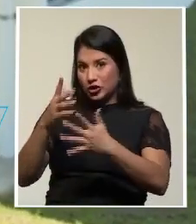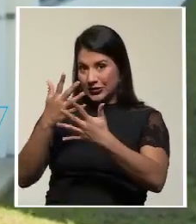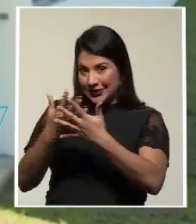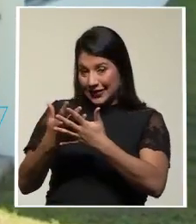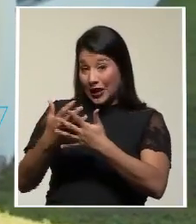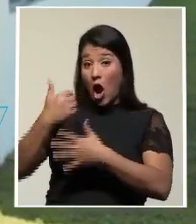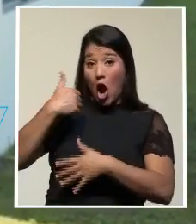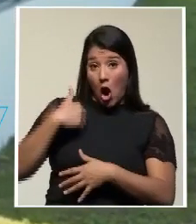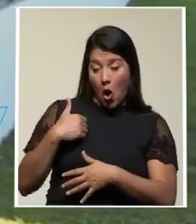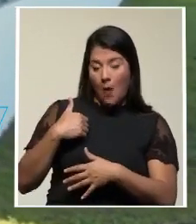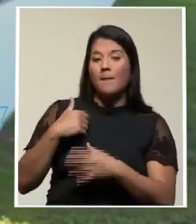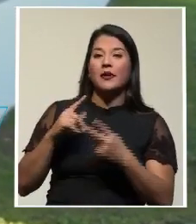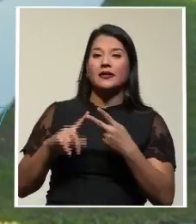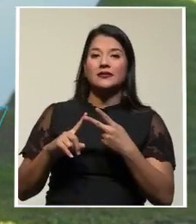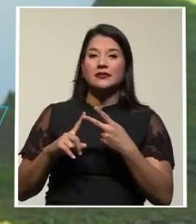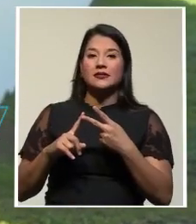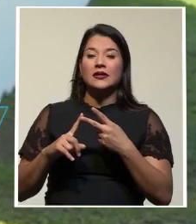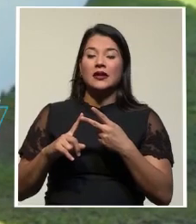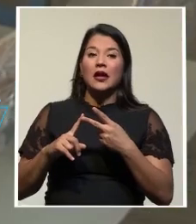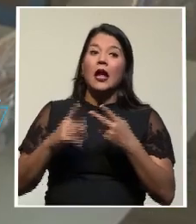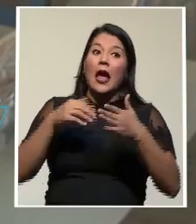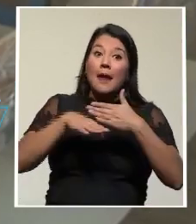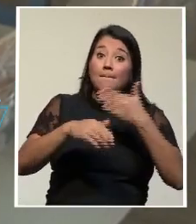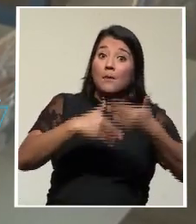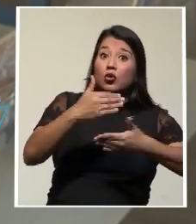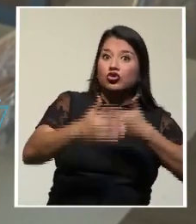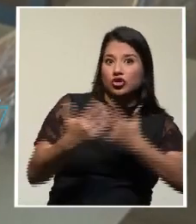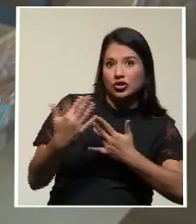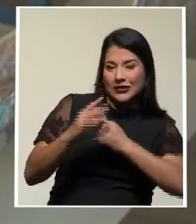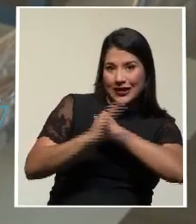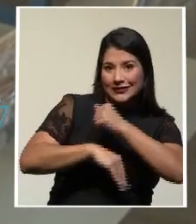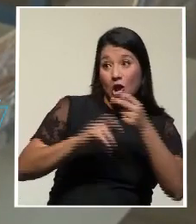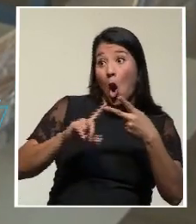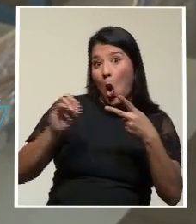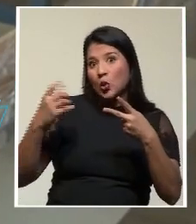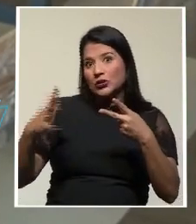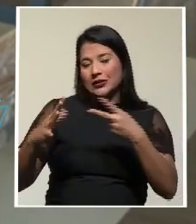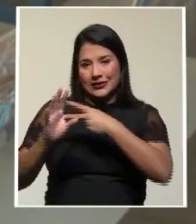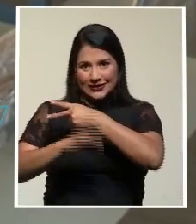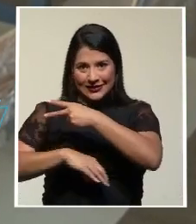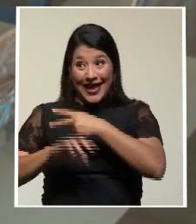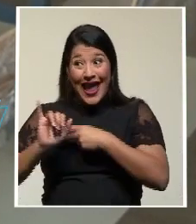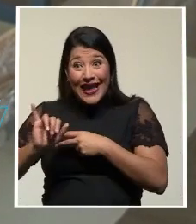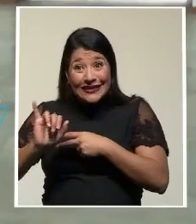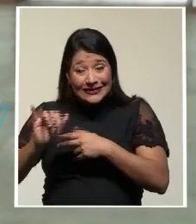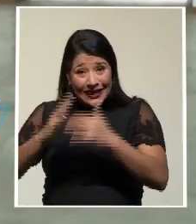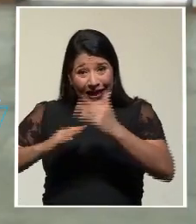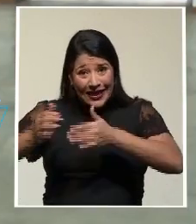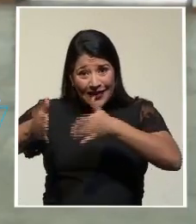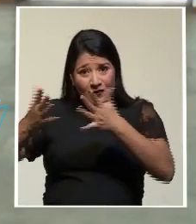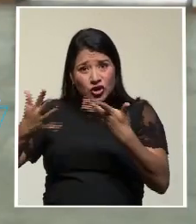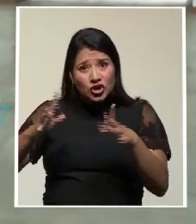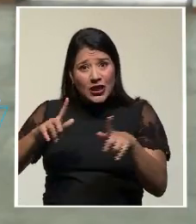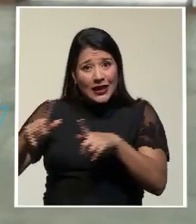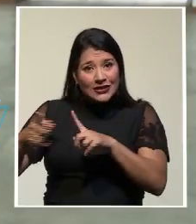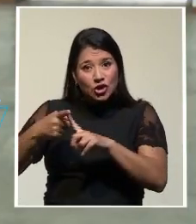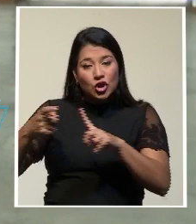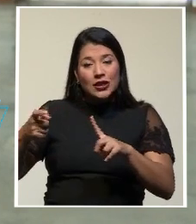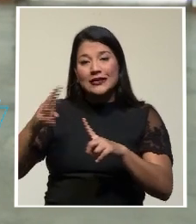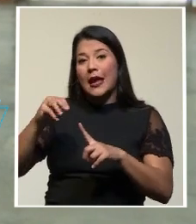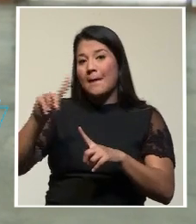hombres, tanto indiciados como sentenciados. Este centro está listo desde marzo anterior, sin embargo el presupuesto para